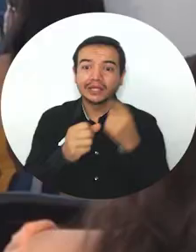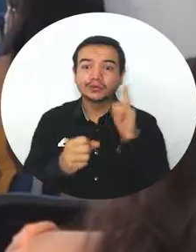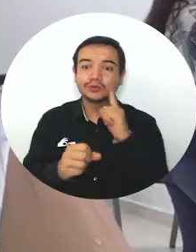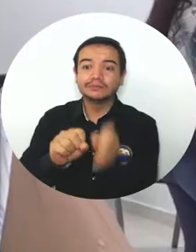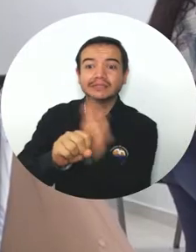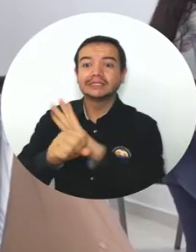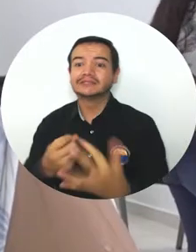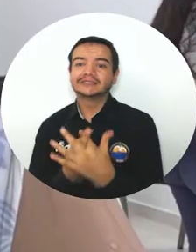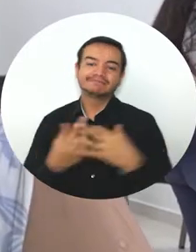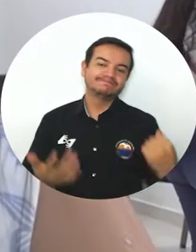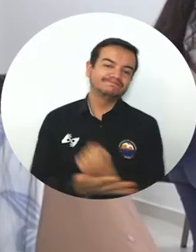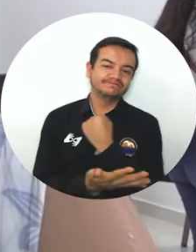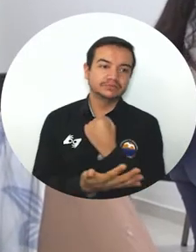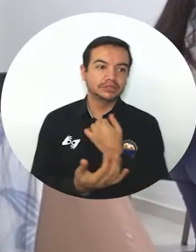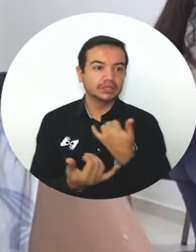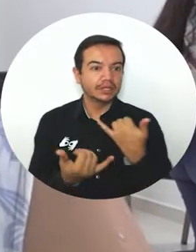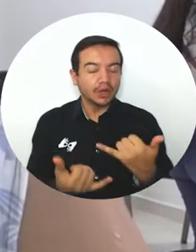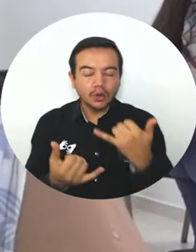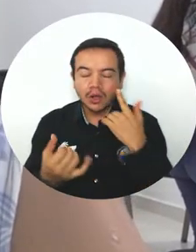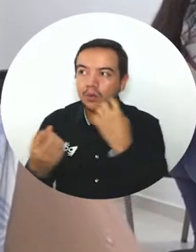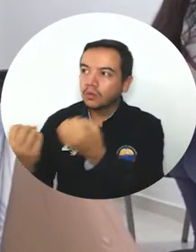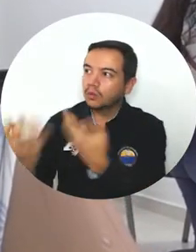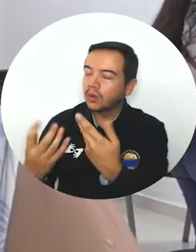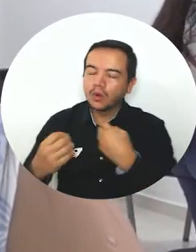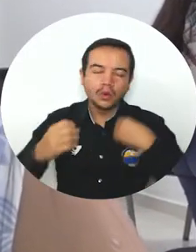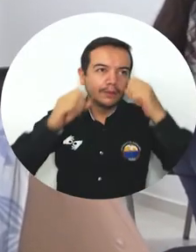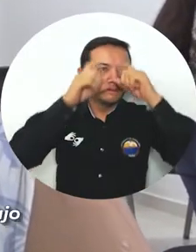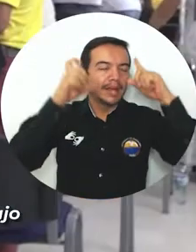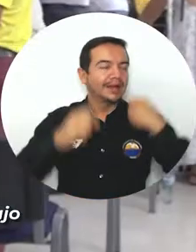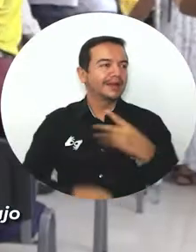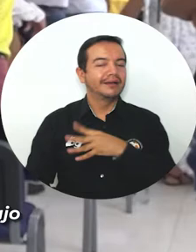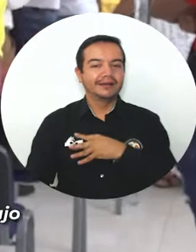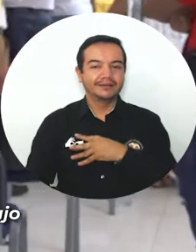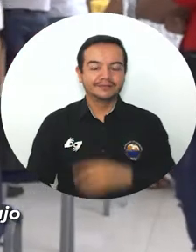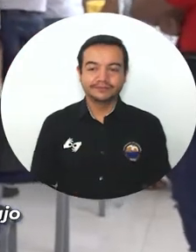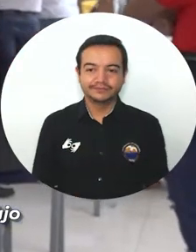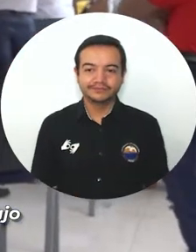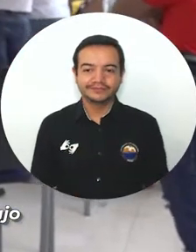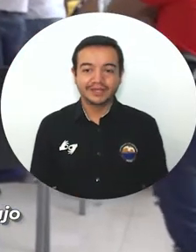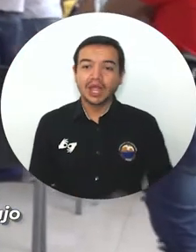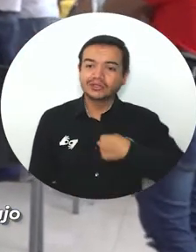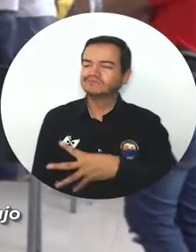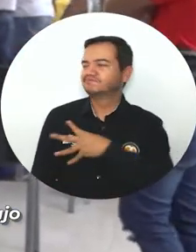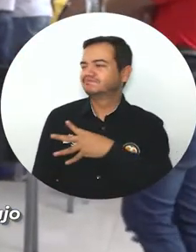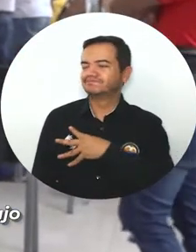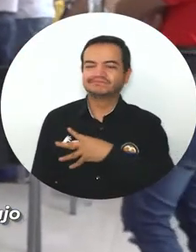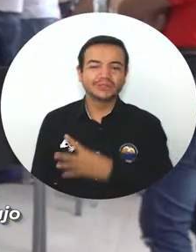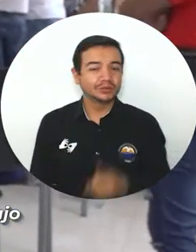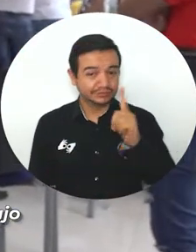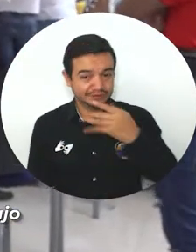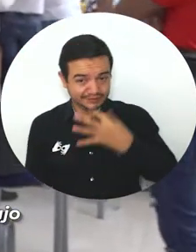el día de hoy gozar de este privilegio es bastante gratificante para nosotros. Con mucha satisfacción, alegría, porque pues